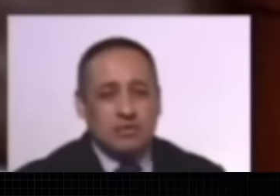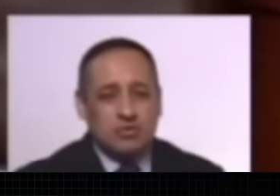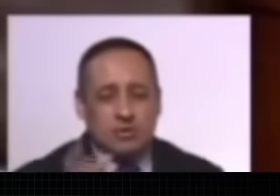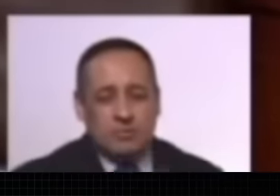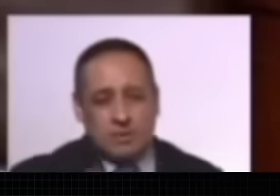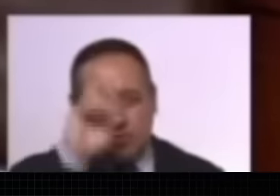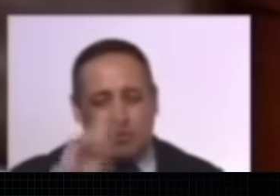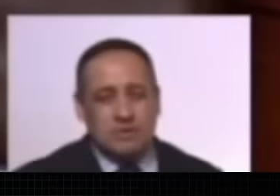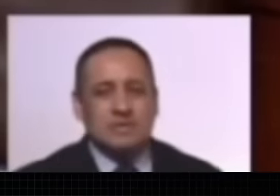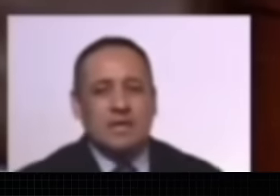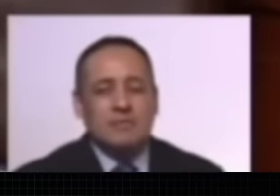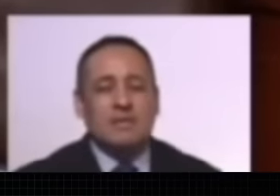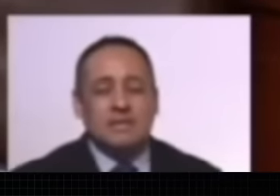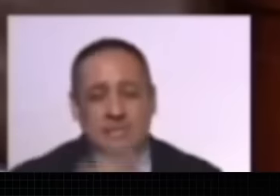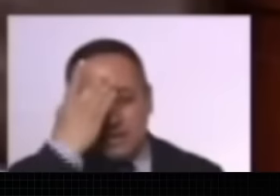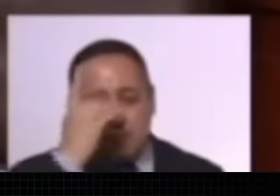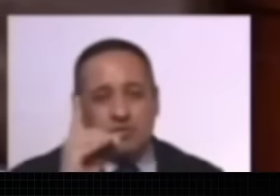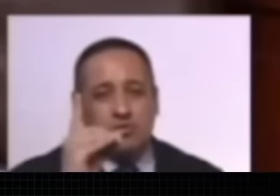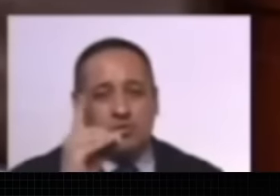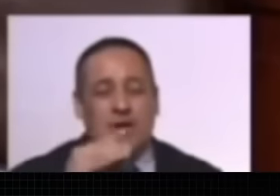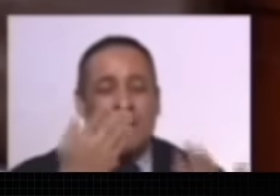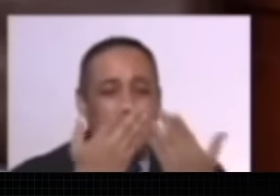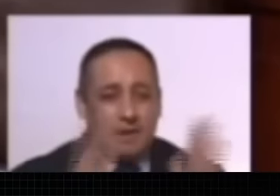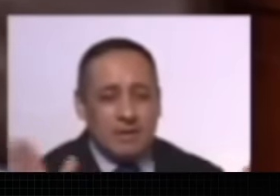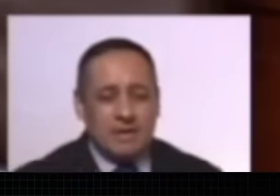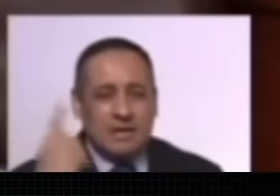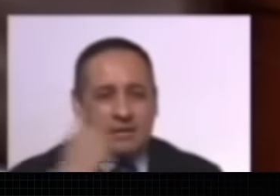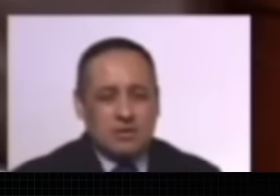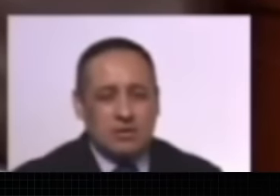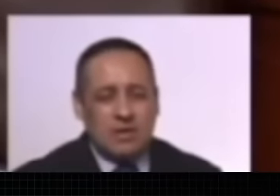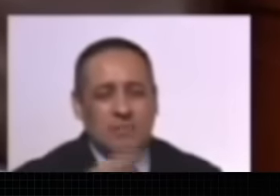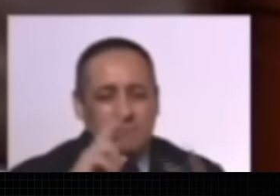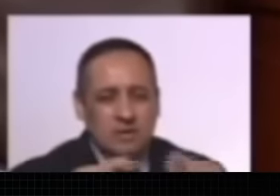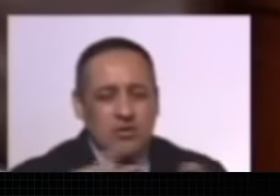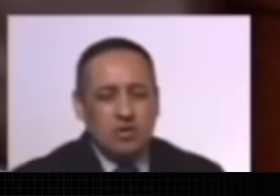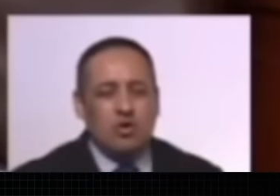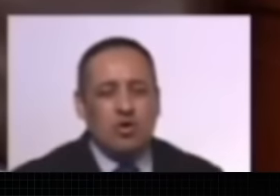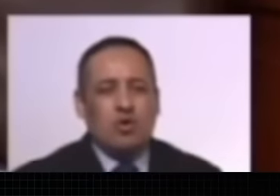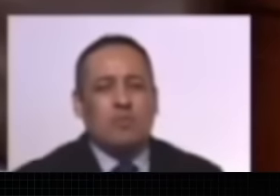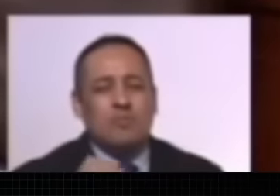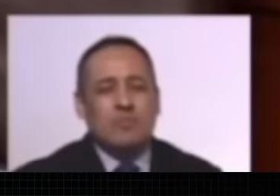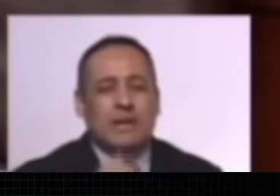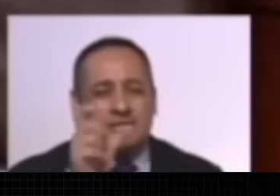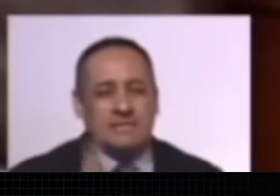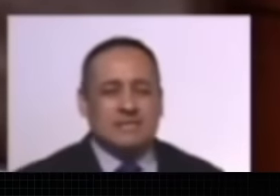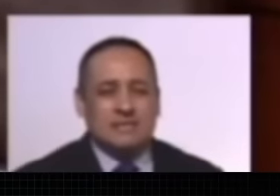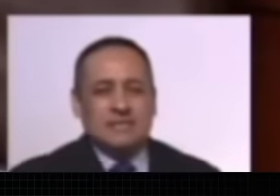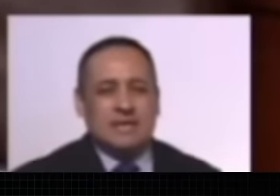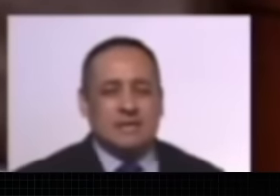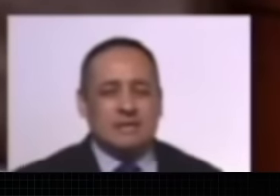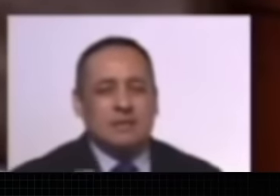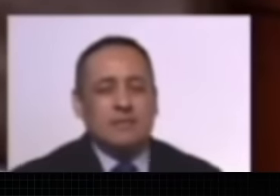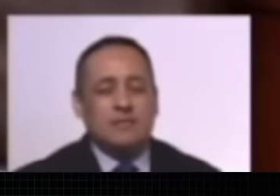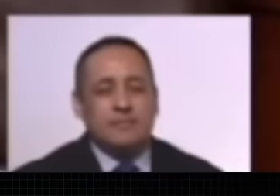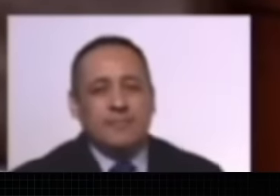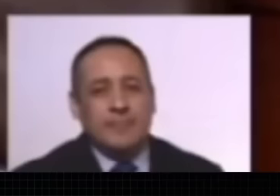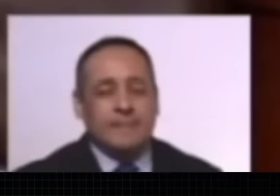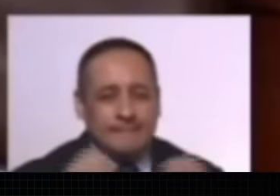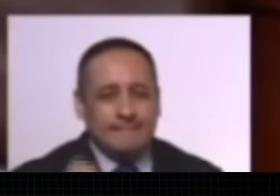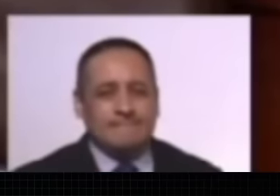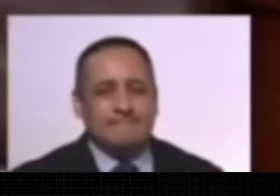Perú y decidió abrir investigación contra un presidente en ejercicio. Y lo hizo